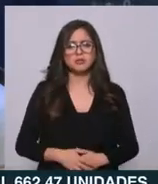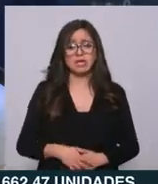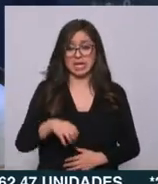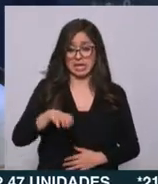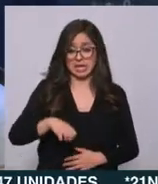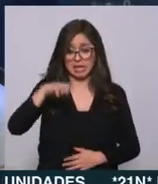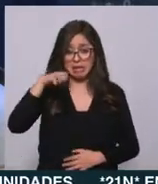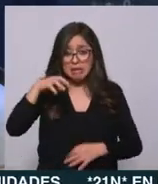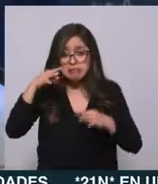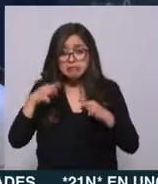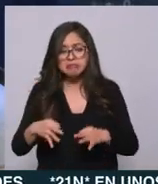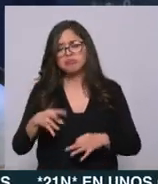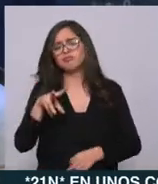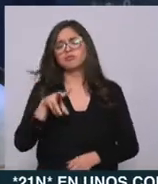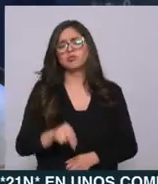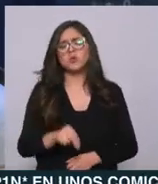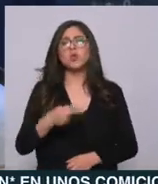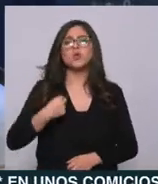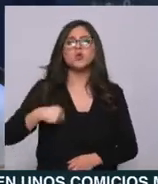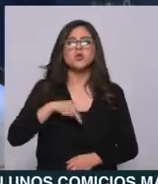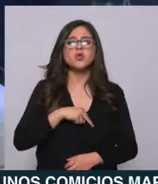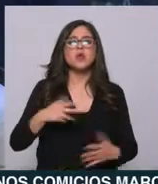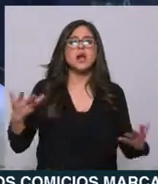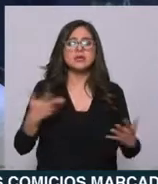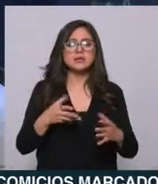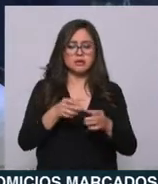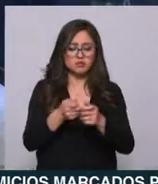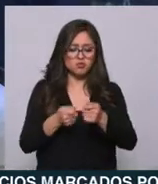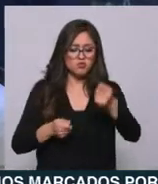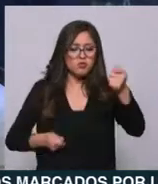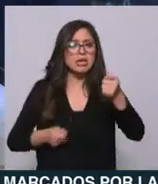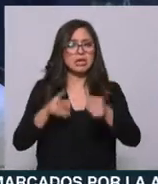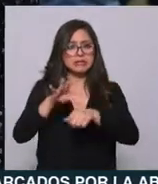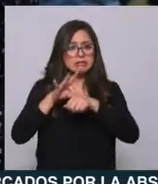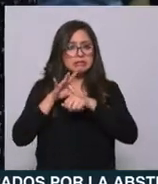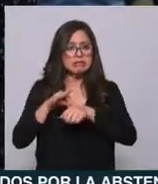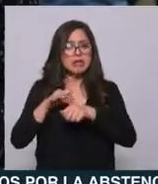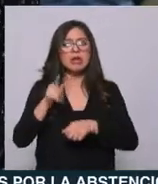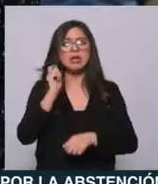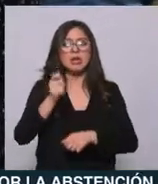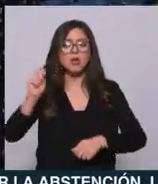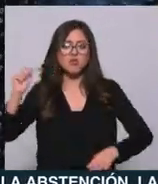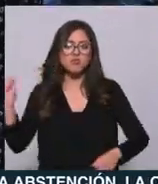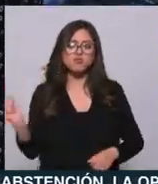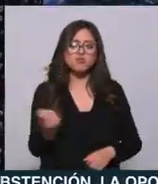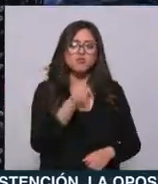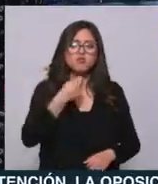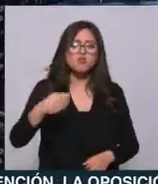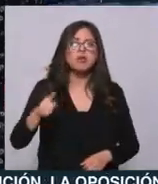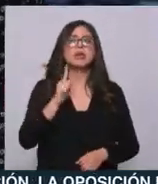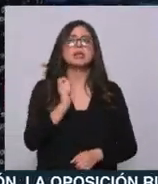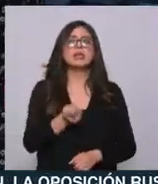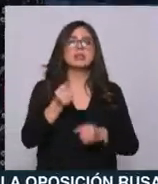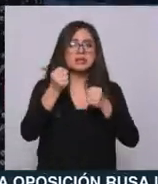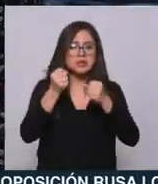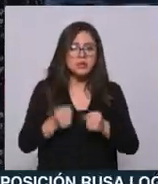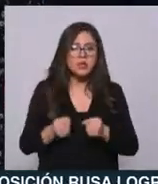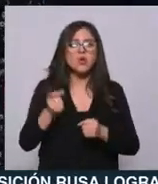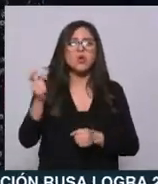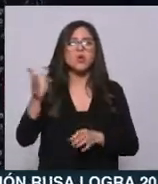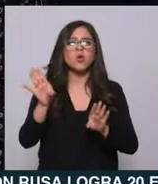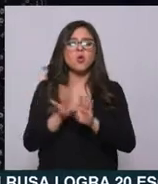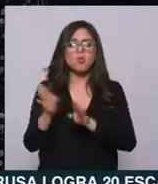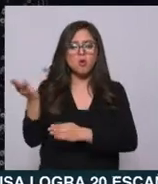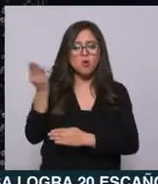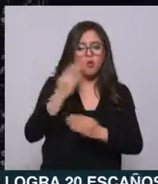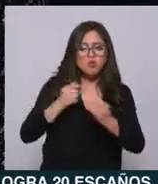De hecho, nosotros, así como hacemos combate con armas reales, también es un combate muy seguro porque es combate escénico. Es